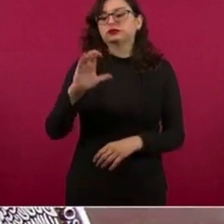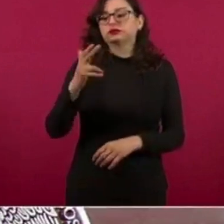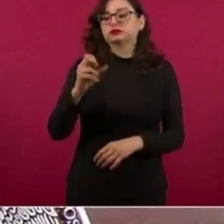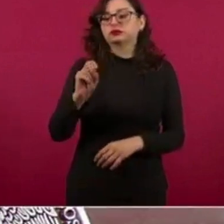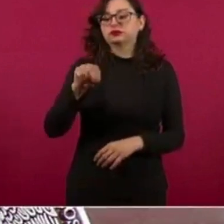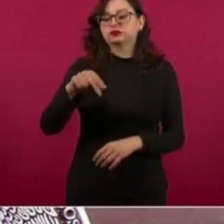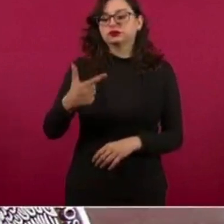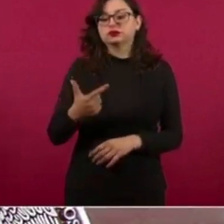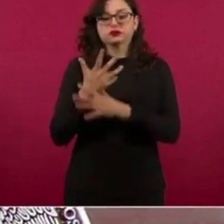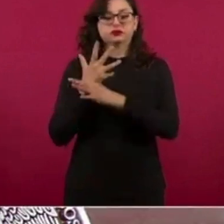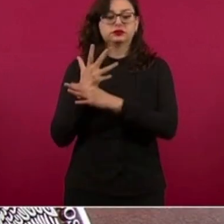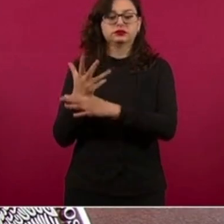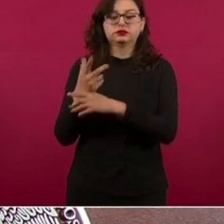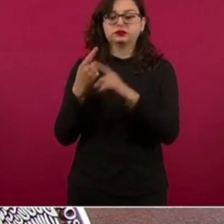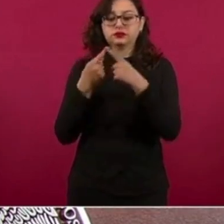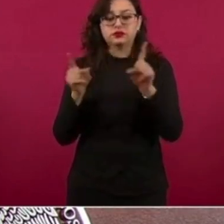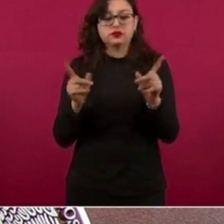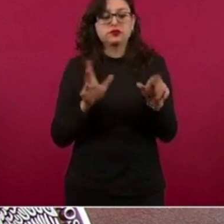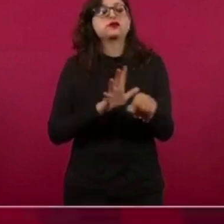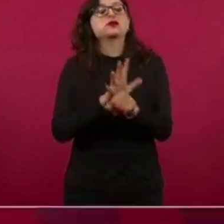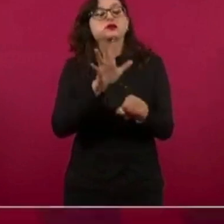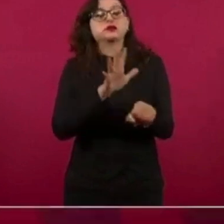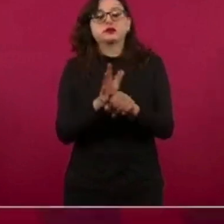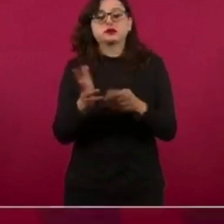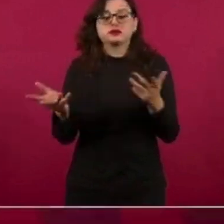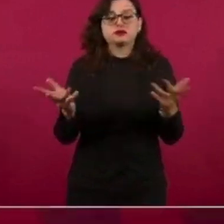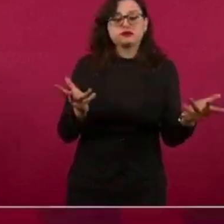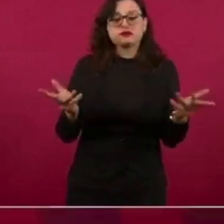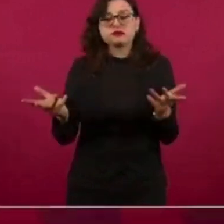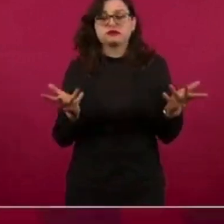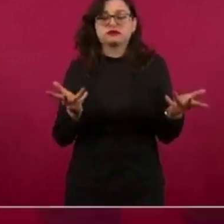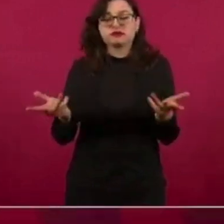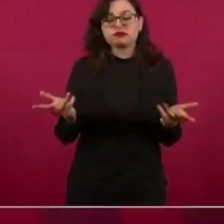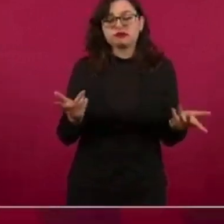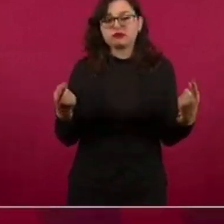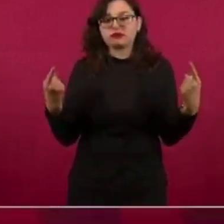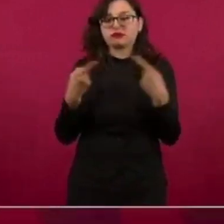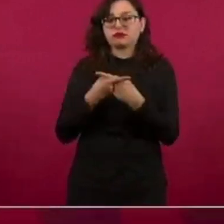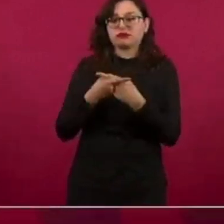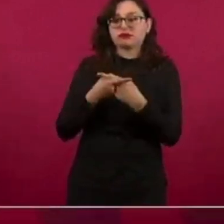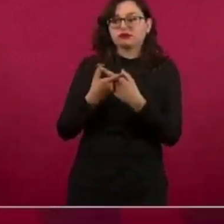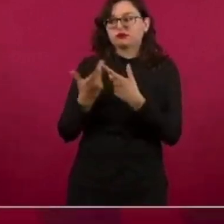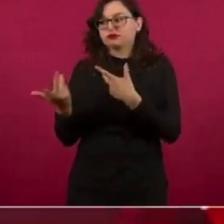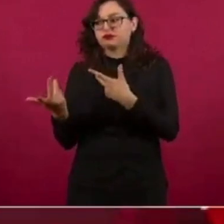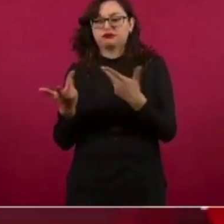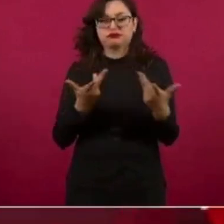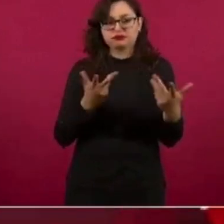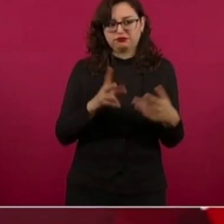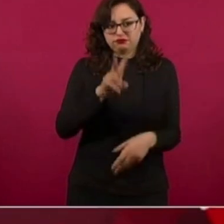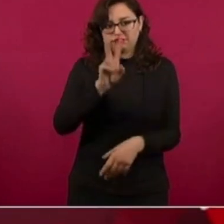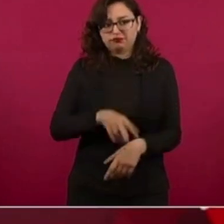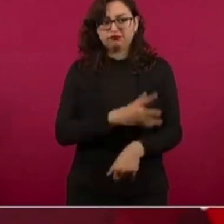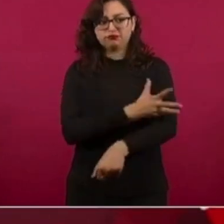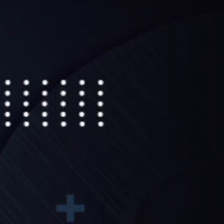Para saber, pues, no el doble discurso, no la hipocresía.